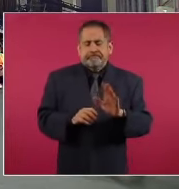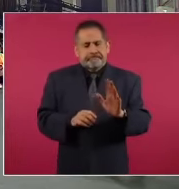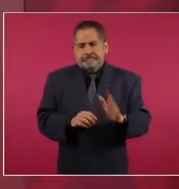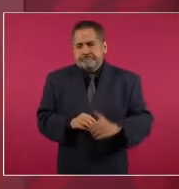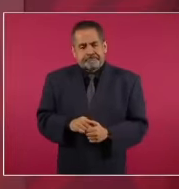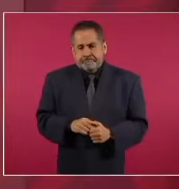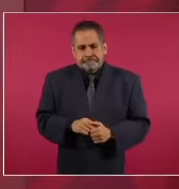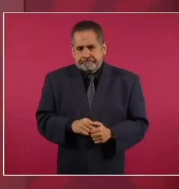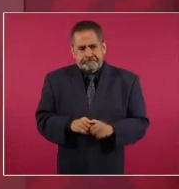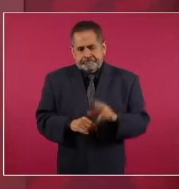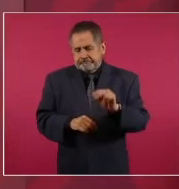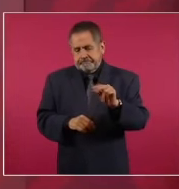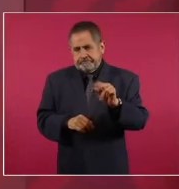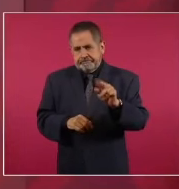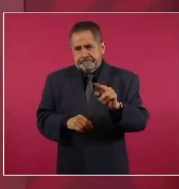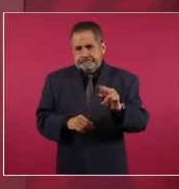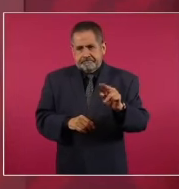no.